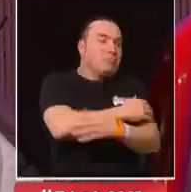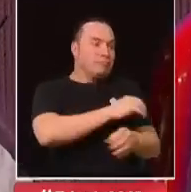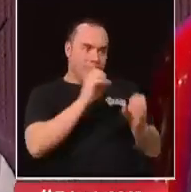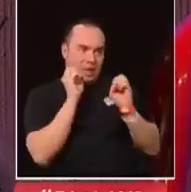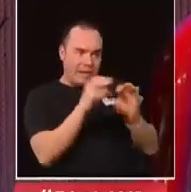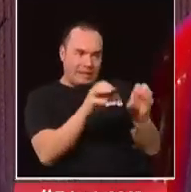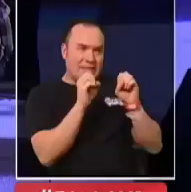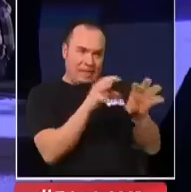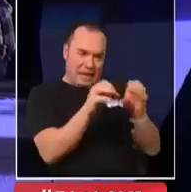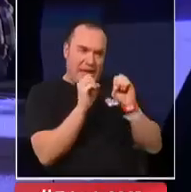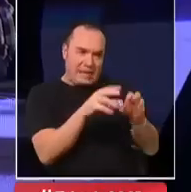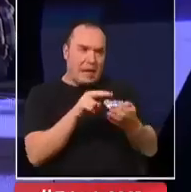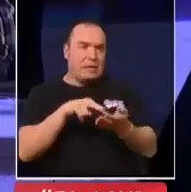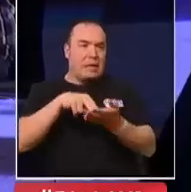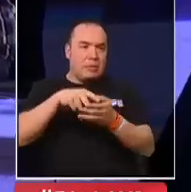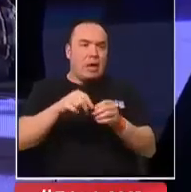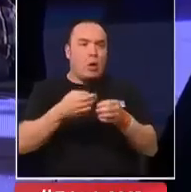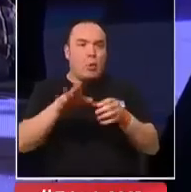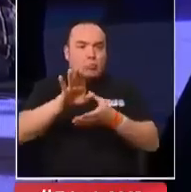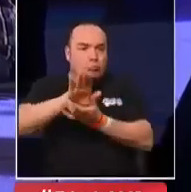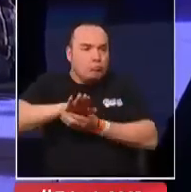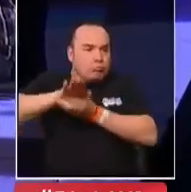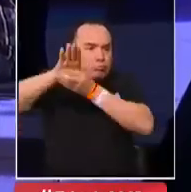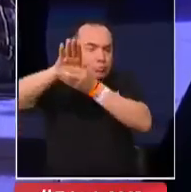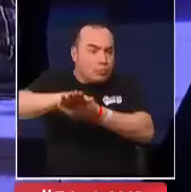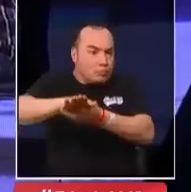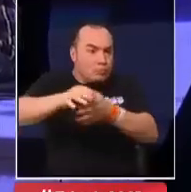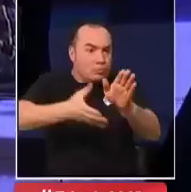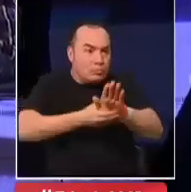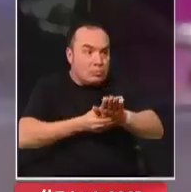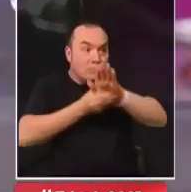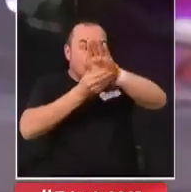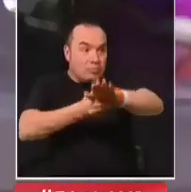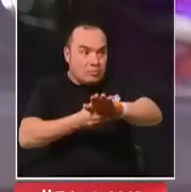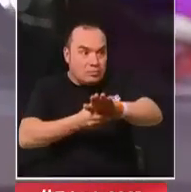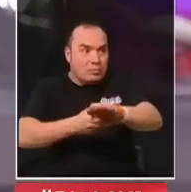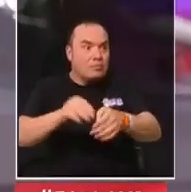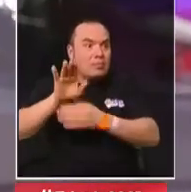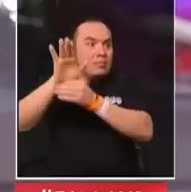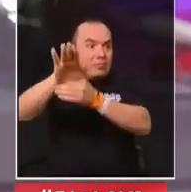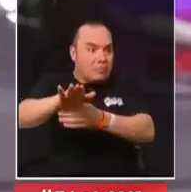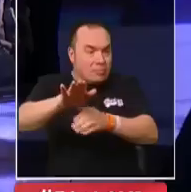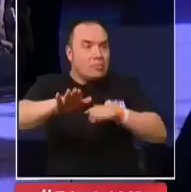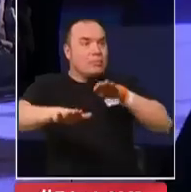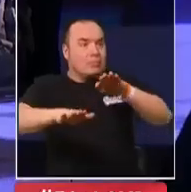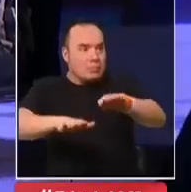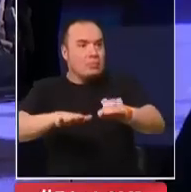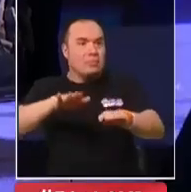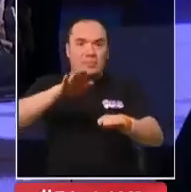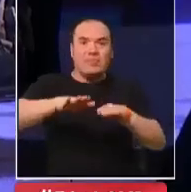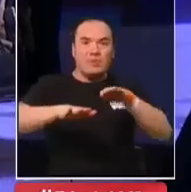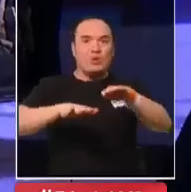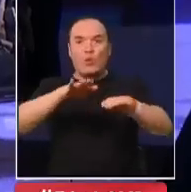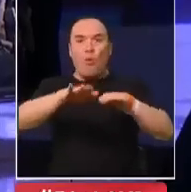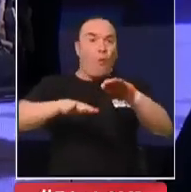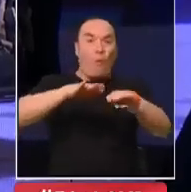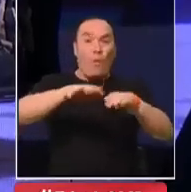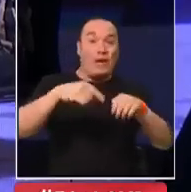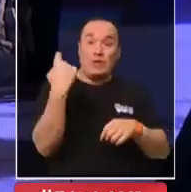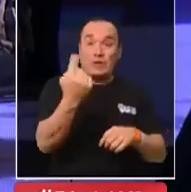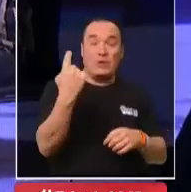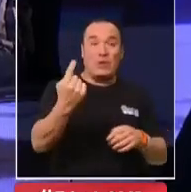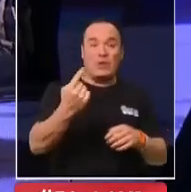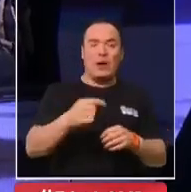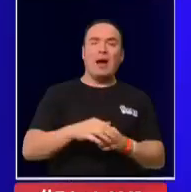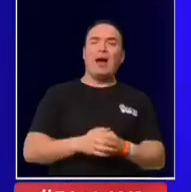enseñé, le moví la patita una y después otra. Y después se fue a ir corriendo solo y aprendí a caminar. ¿Cuál es tu